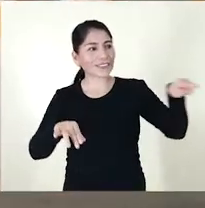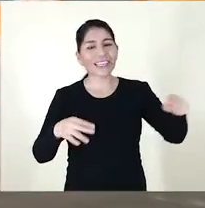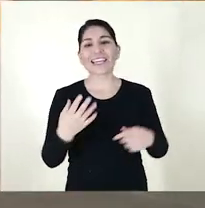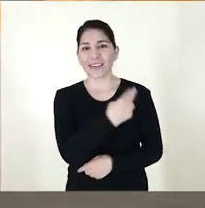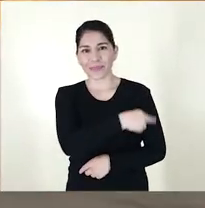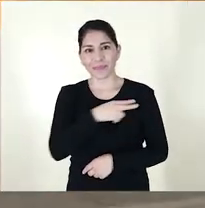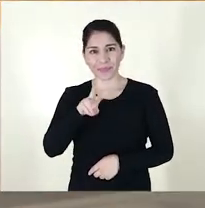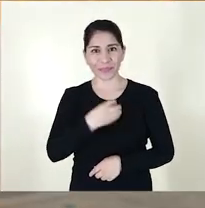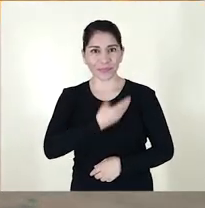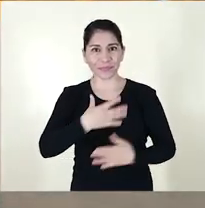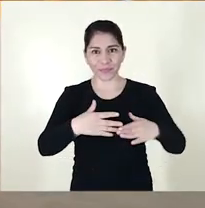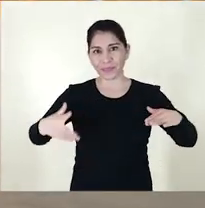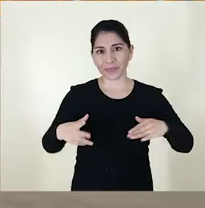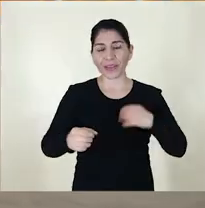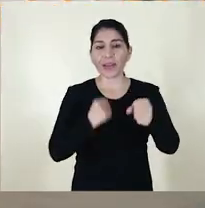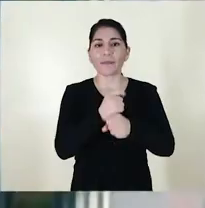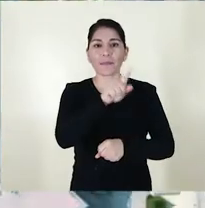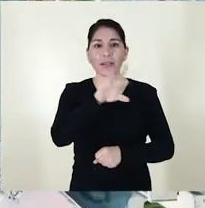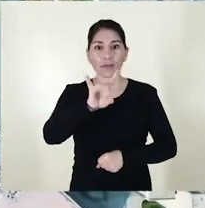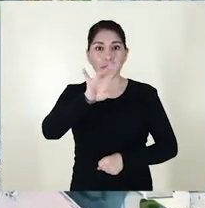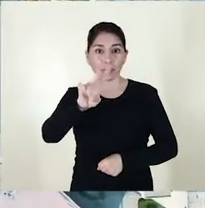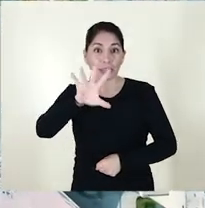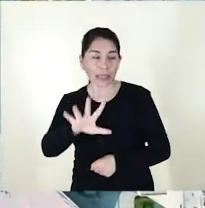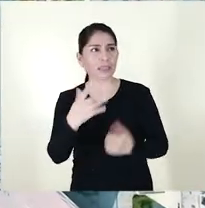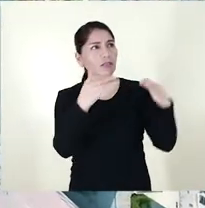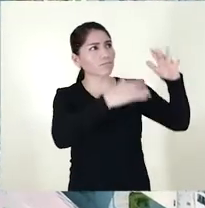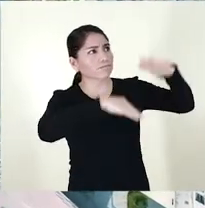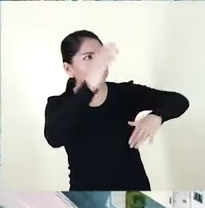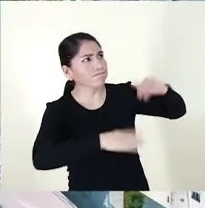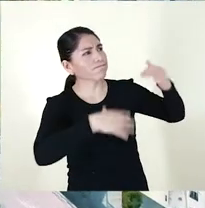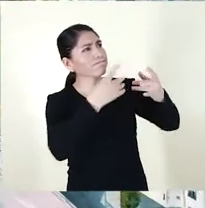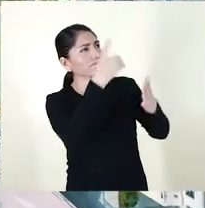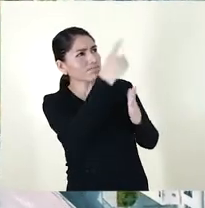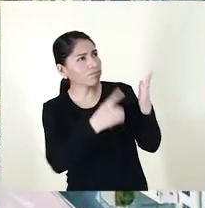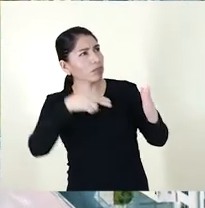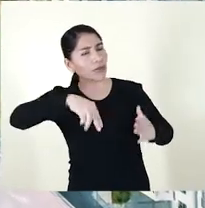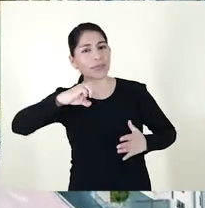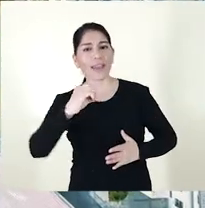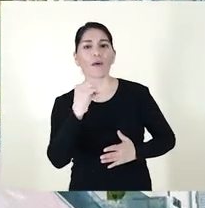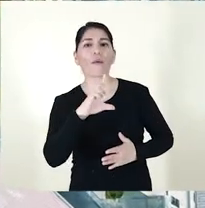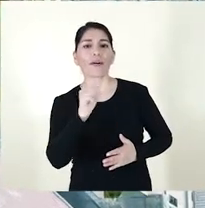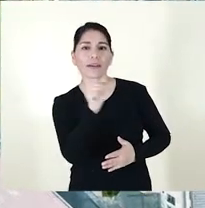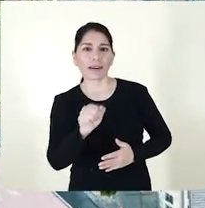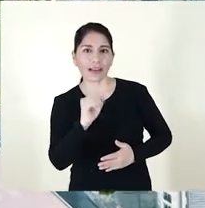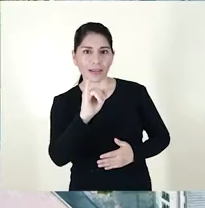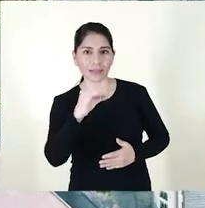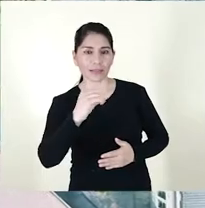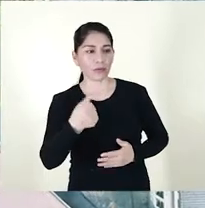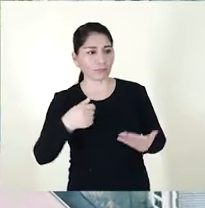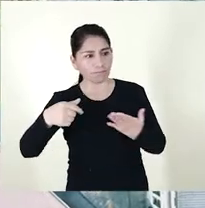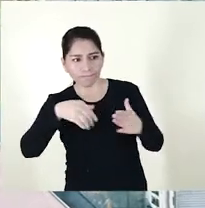de Mayo se inauguró en 1875, con un nuevo planteamiento de estilo neoclásico, trazado como una figura radial con